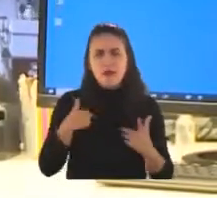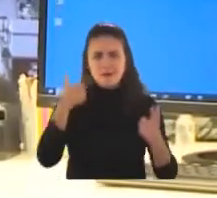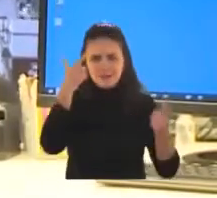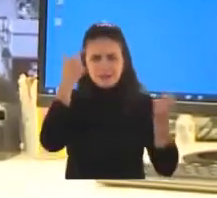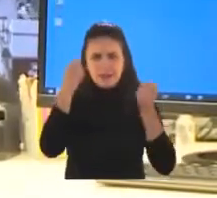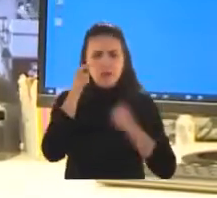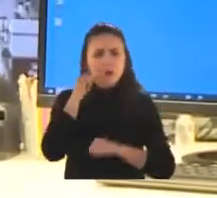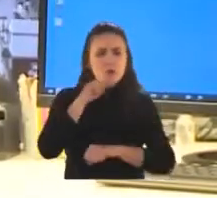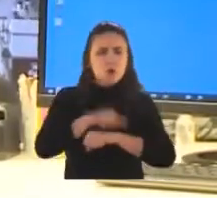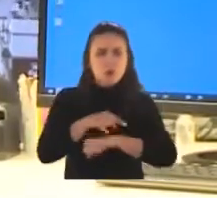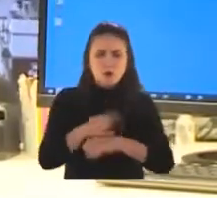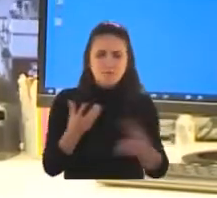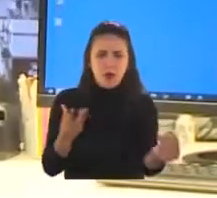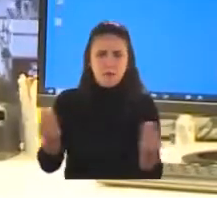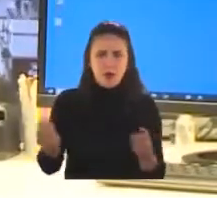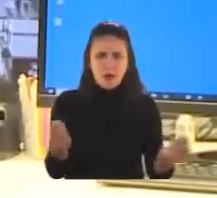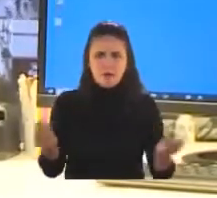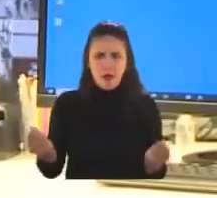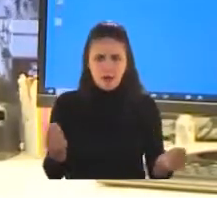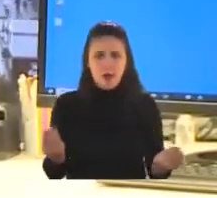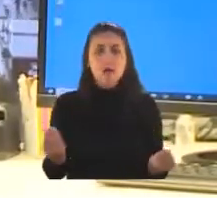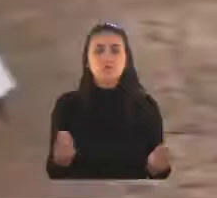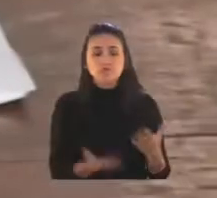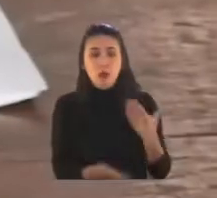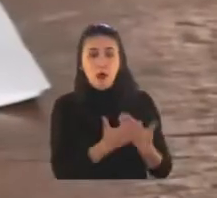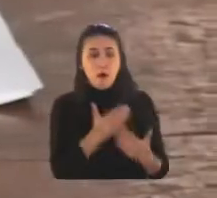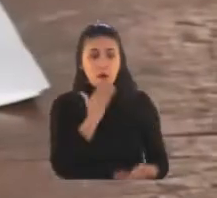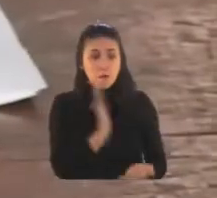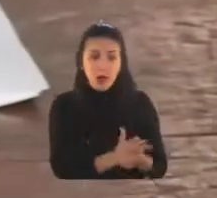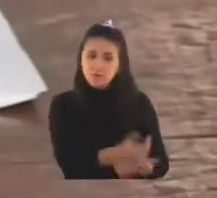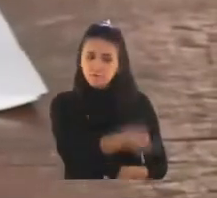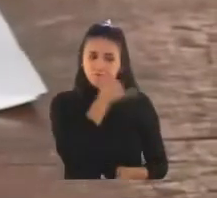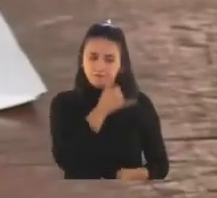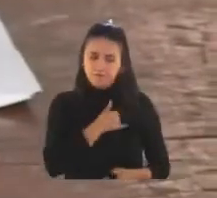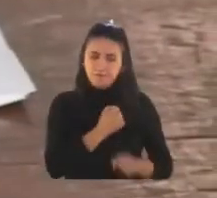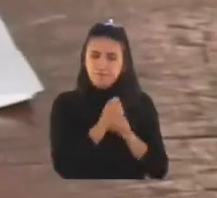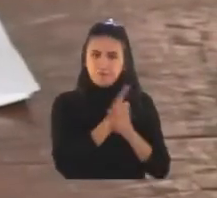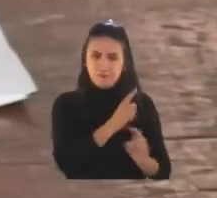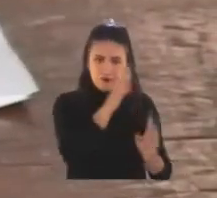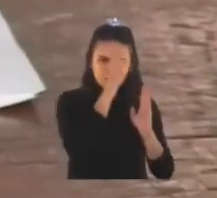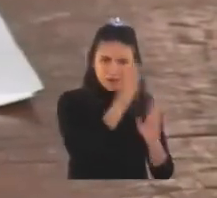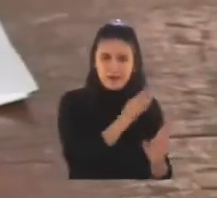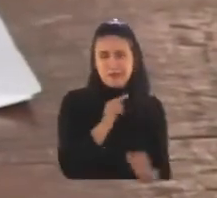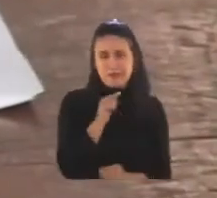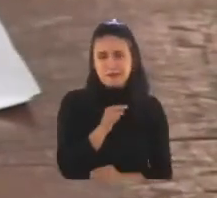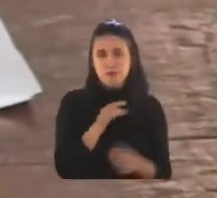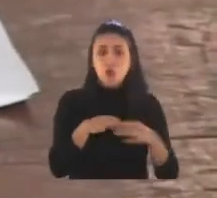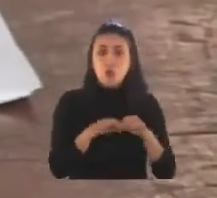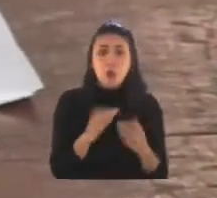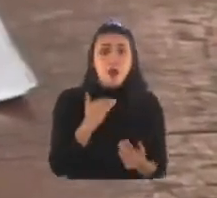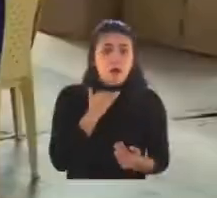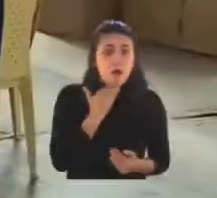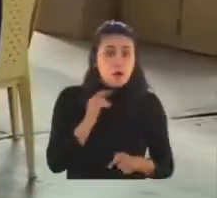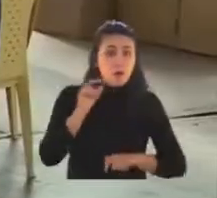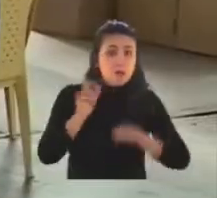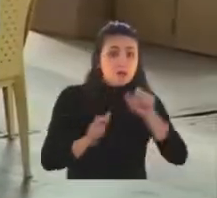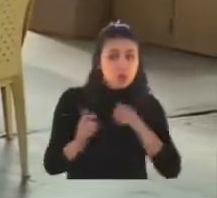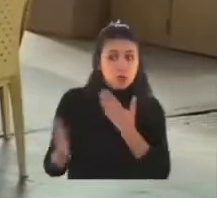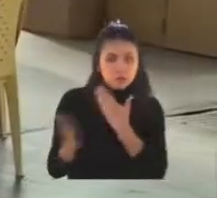comunitaria por cuadrantes vamos a estar atentos cubriendo todos y cada uno de los requerimientos ciudadanos